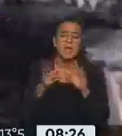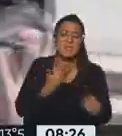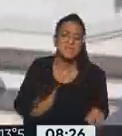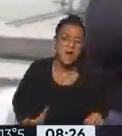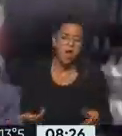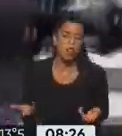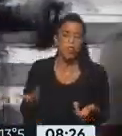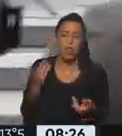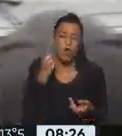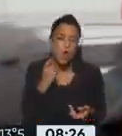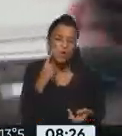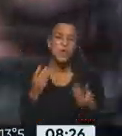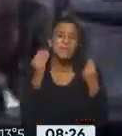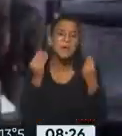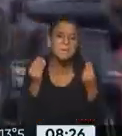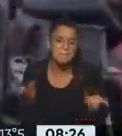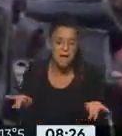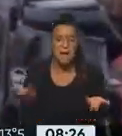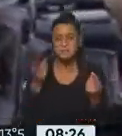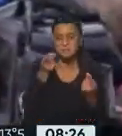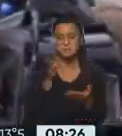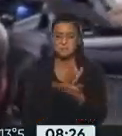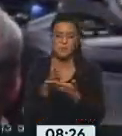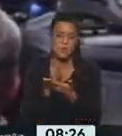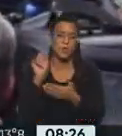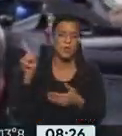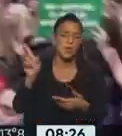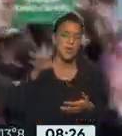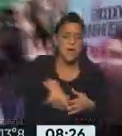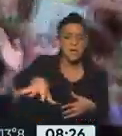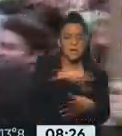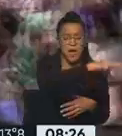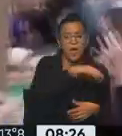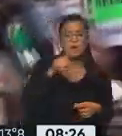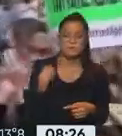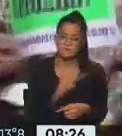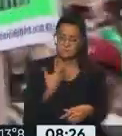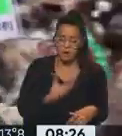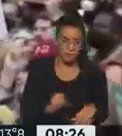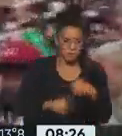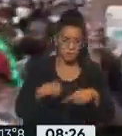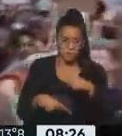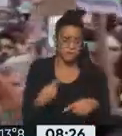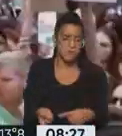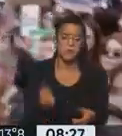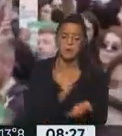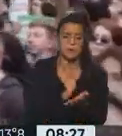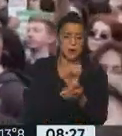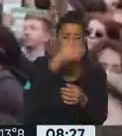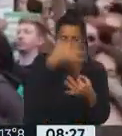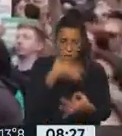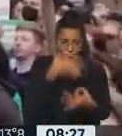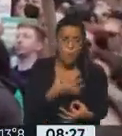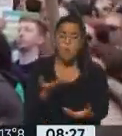y controlar qué pasa por las fronteras de los estados vamos a seguir aportando si va a hacerse seguro